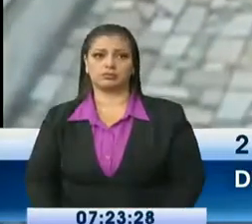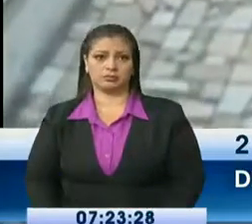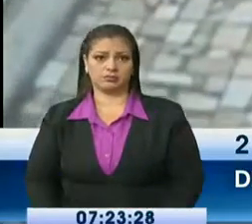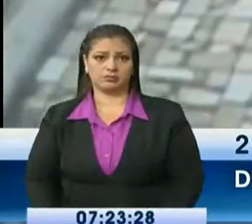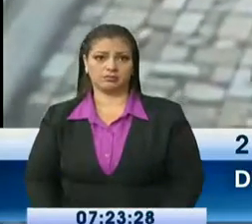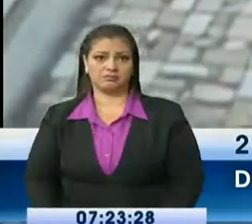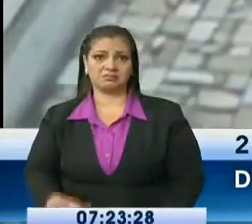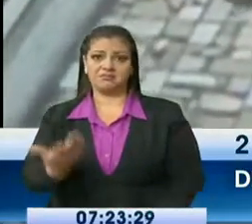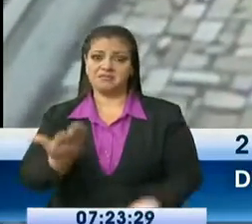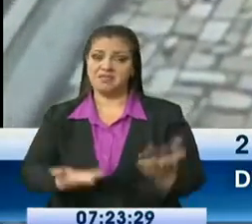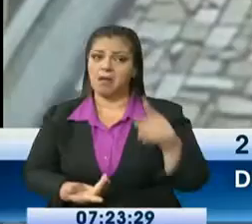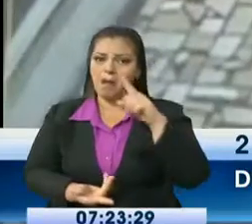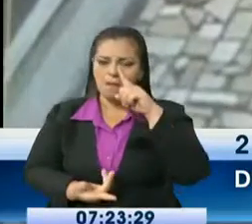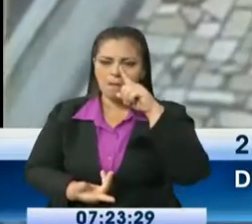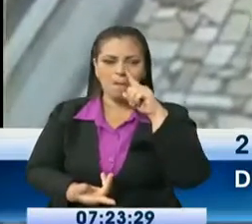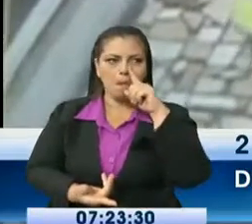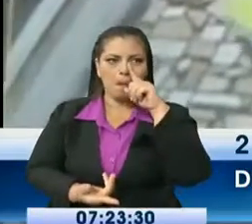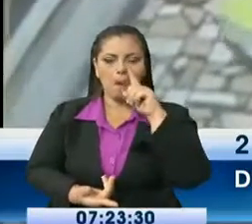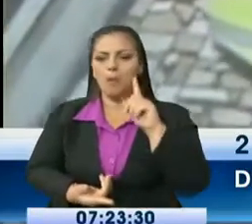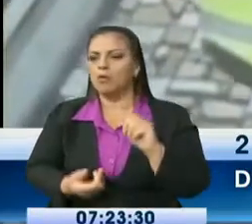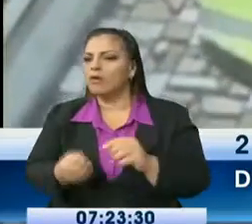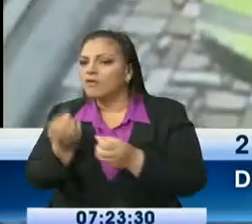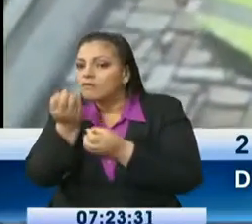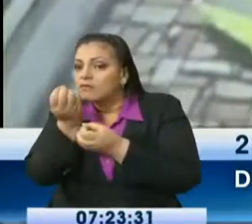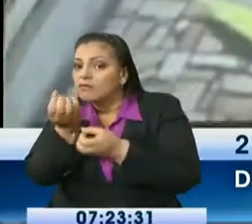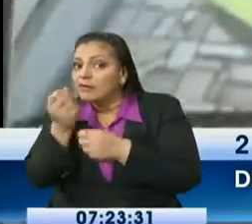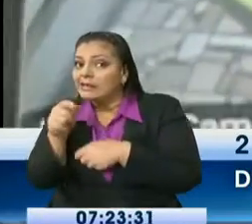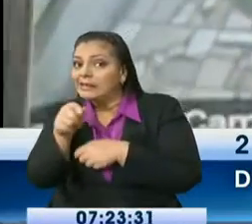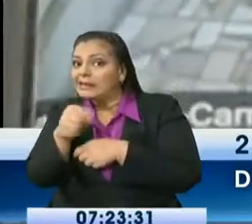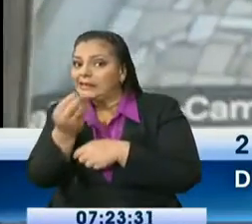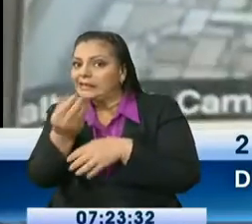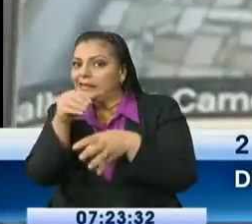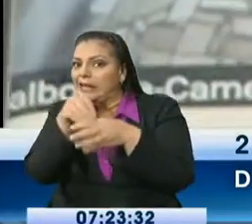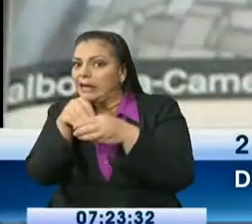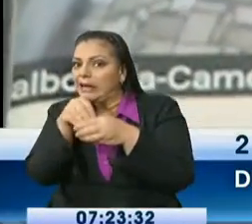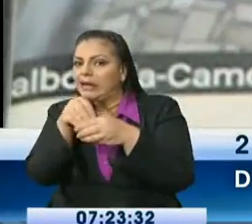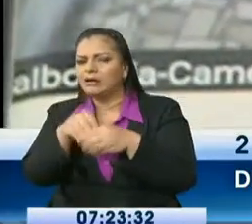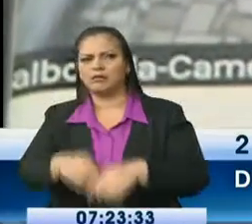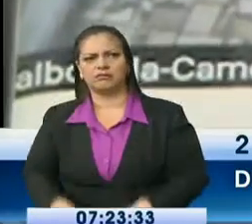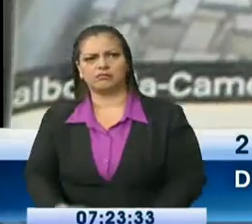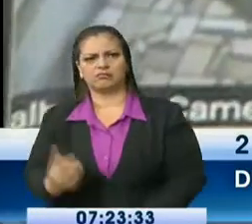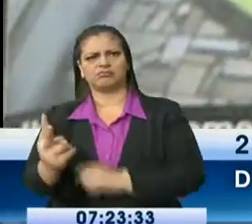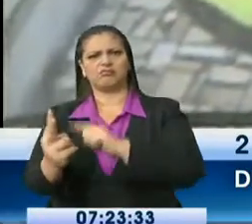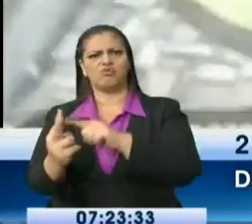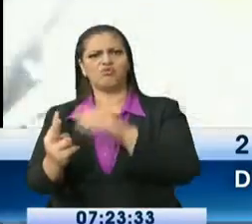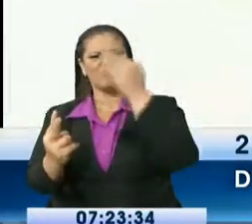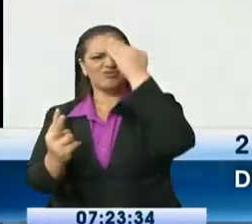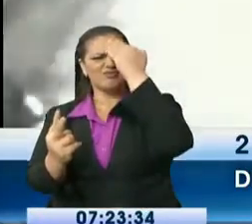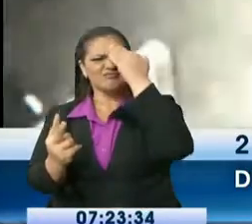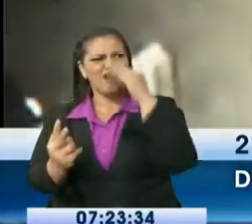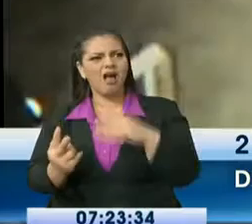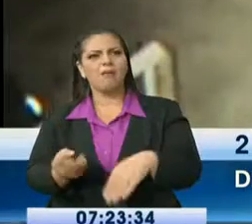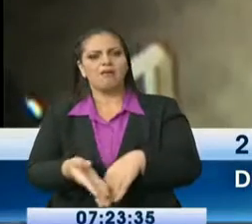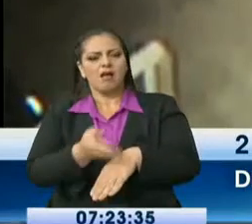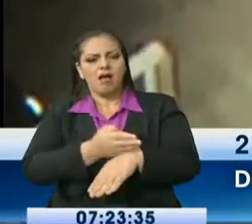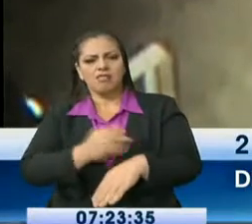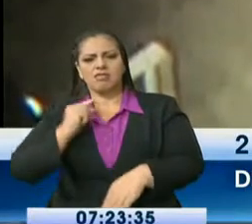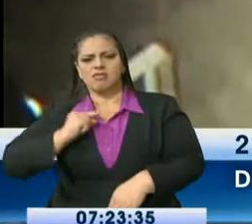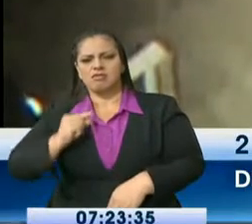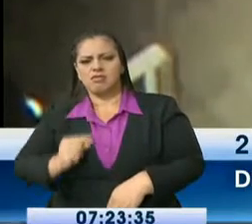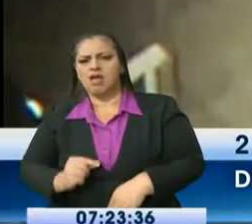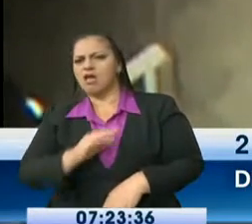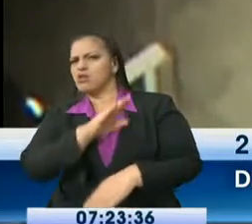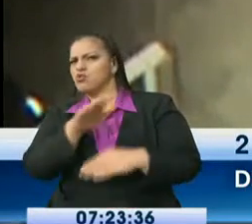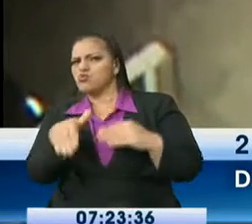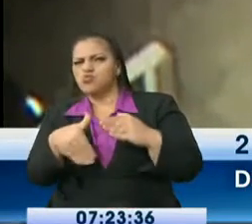roba así por así. El pillo que ha entrado hoy día a robar, él ha entrado pero bien estudiado de todo, donde le han dicho dónde está una cajita fuerte